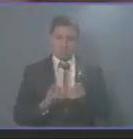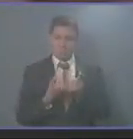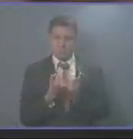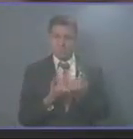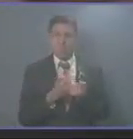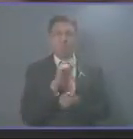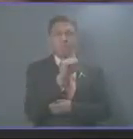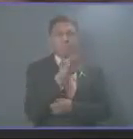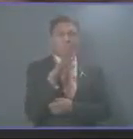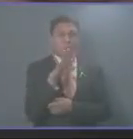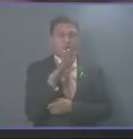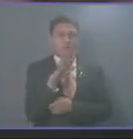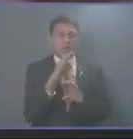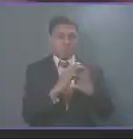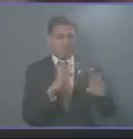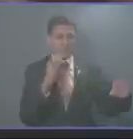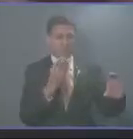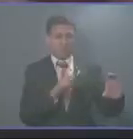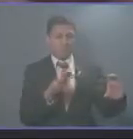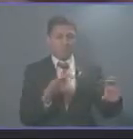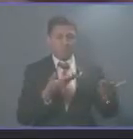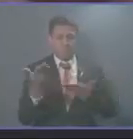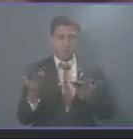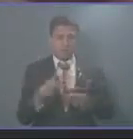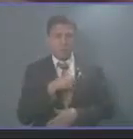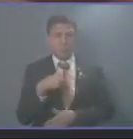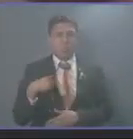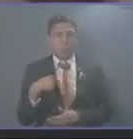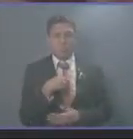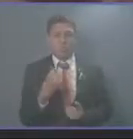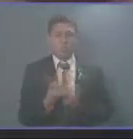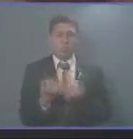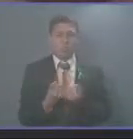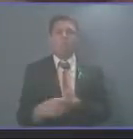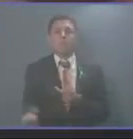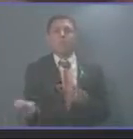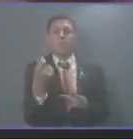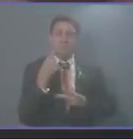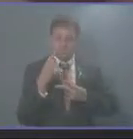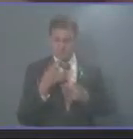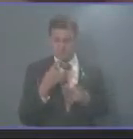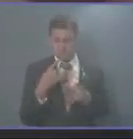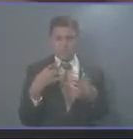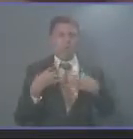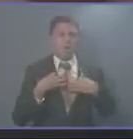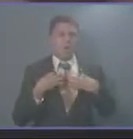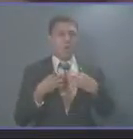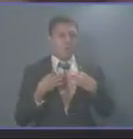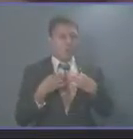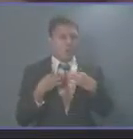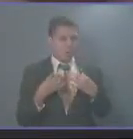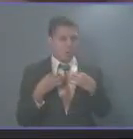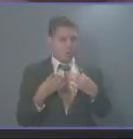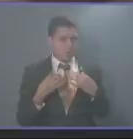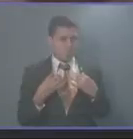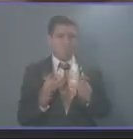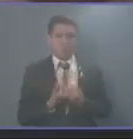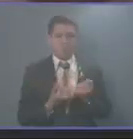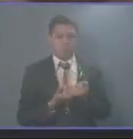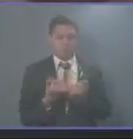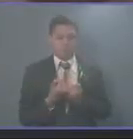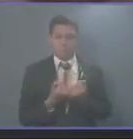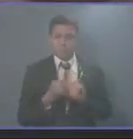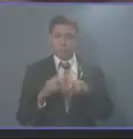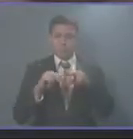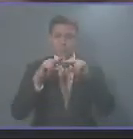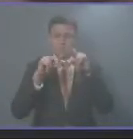de 14 contenedores con equipos de atención médica, medicinas, alimentos, ropa, herramientas de construcción